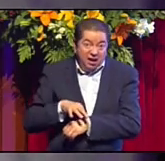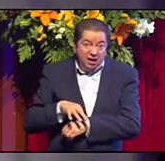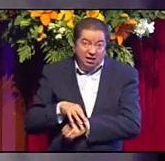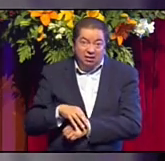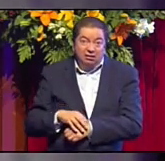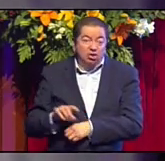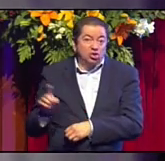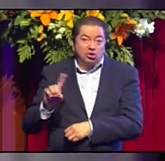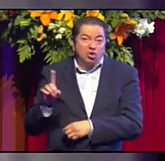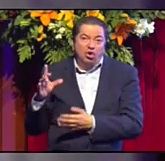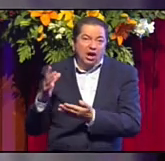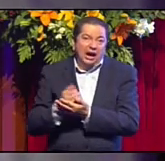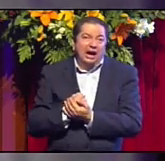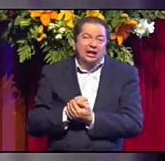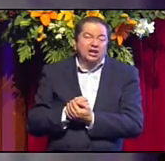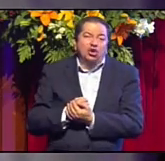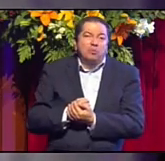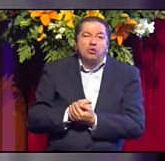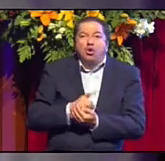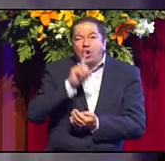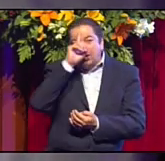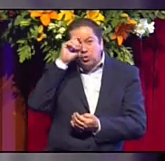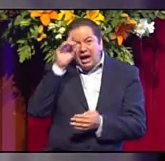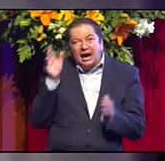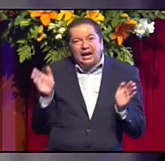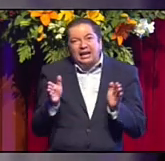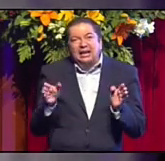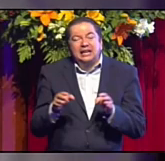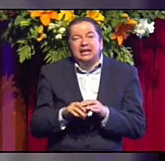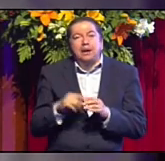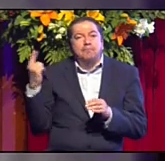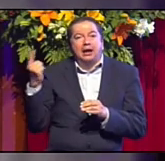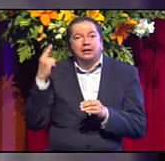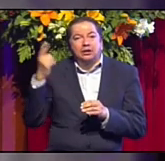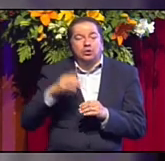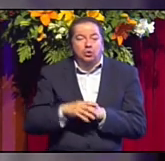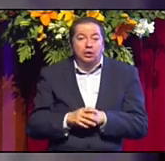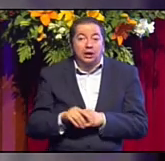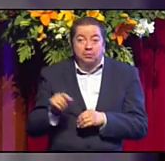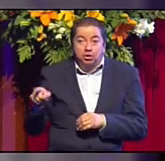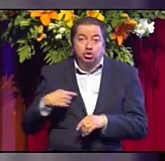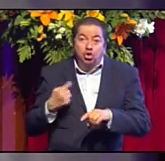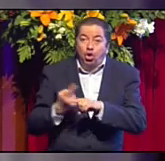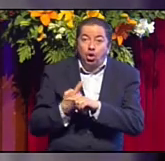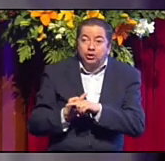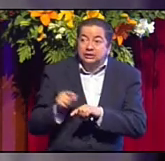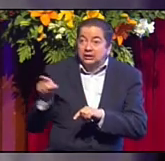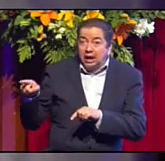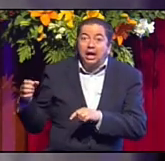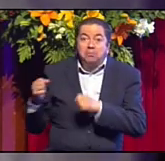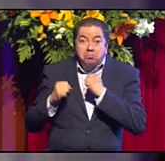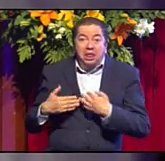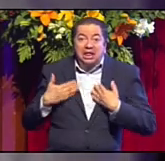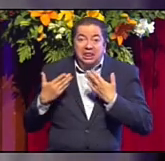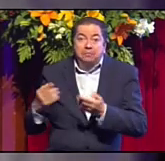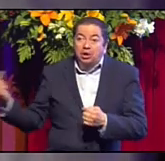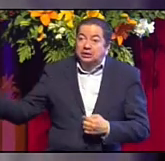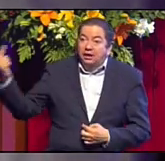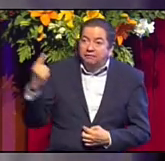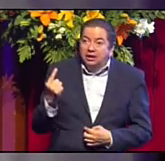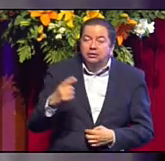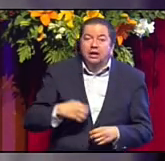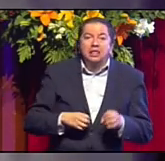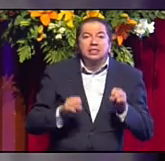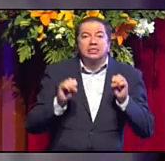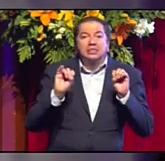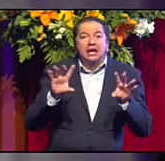es el dinero que ellos ganan en una clínica o en un lugar, pero efectivamente conversé con alguien que estaría dispuesto a venir. Vamos a partir, ¿cómo vamos con estas 10